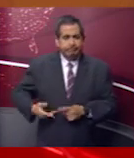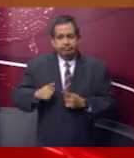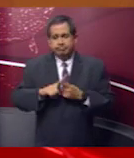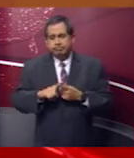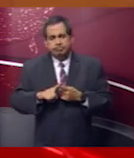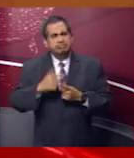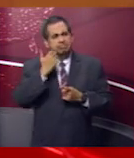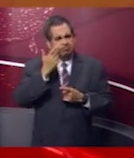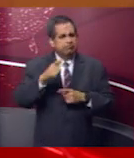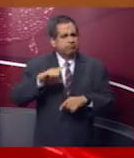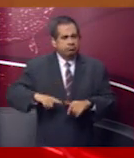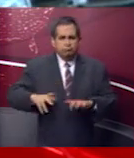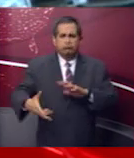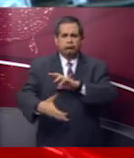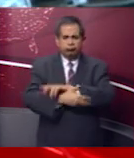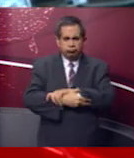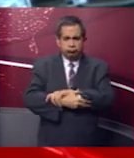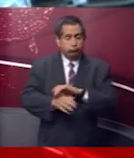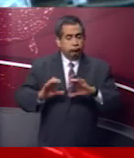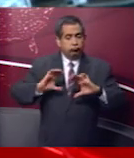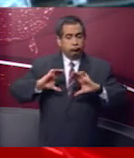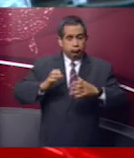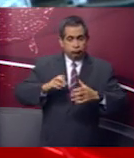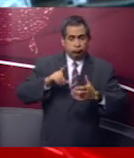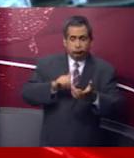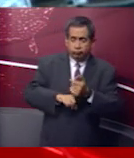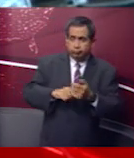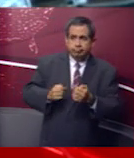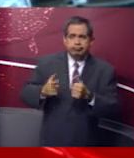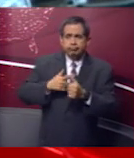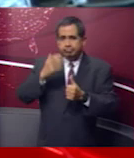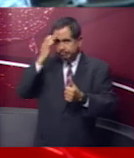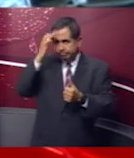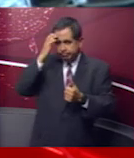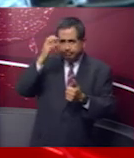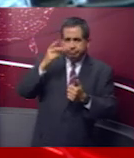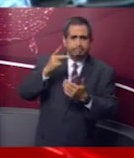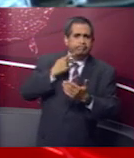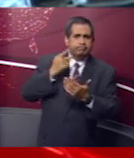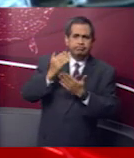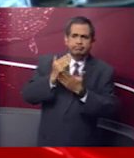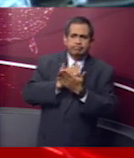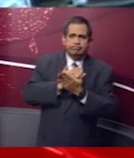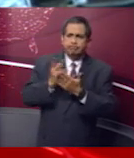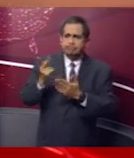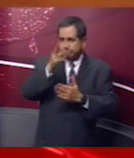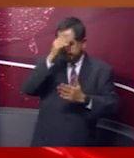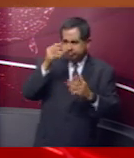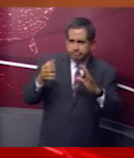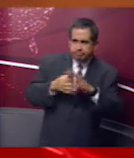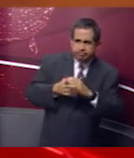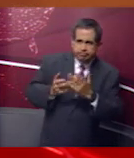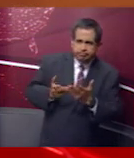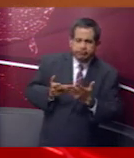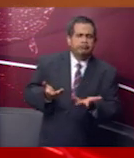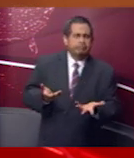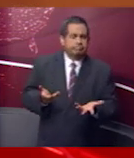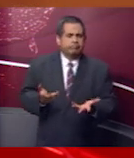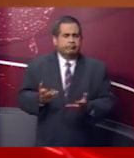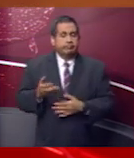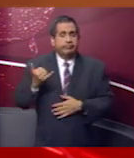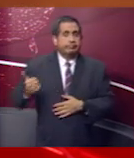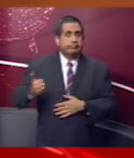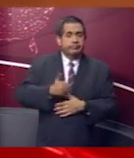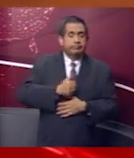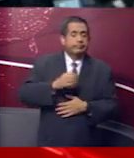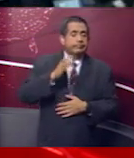gobierno de coalición, el Congreso de la Unión tendría la facultad de conocer las políticas públicas convenidas por las partes. Asimismo, cada una de las cámaras